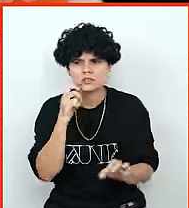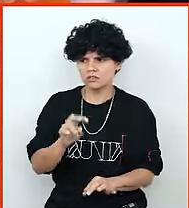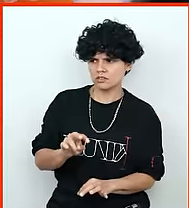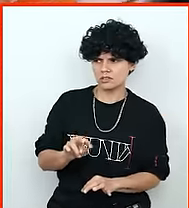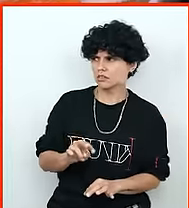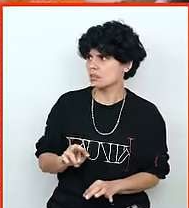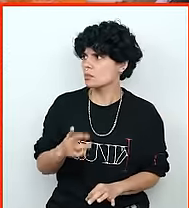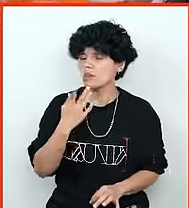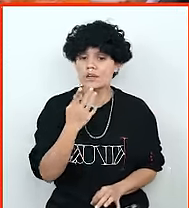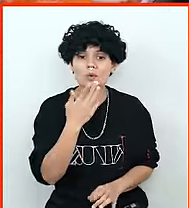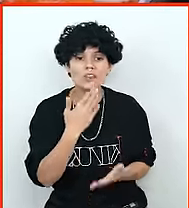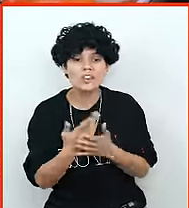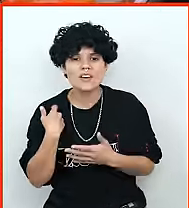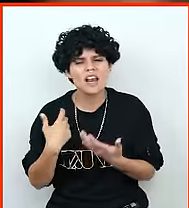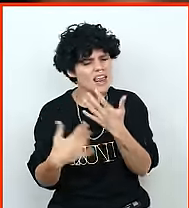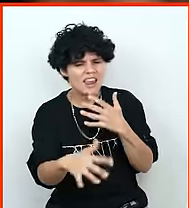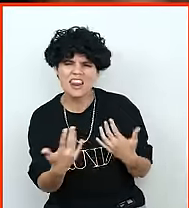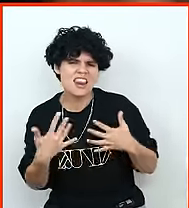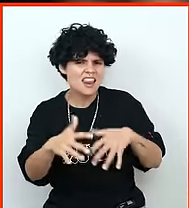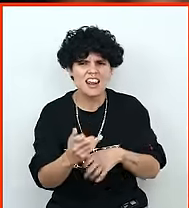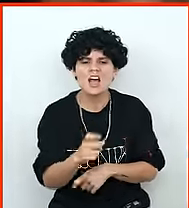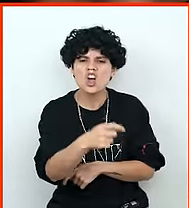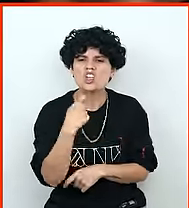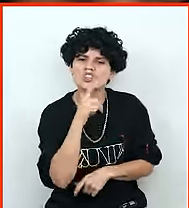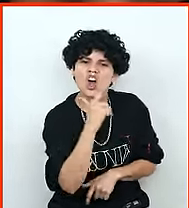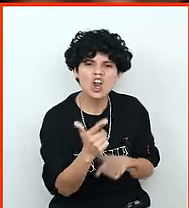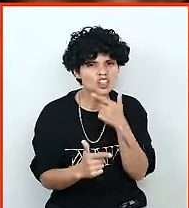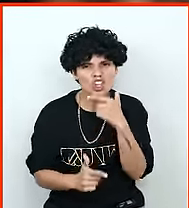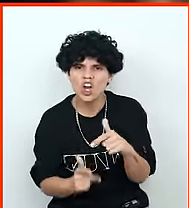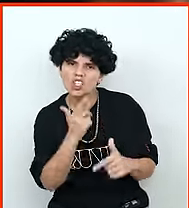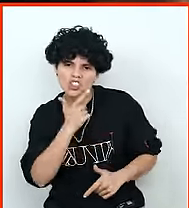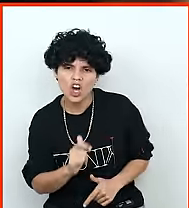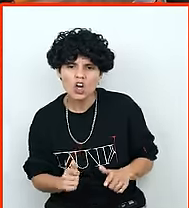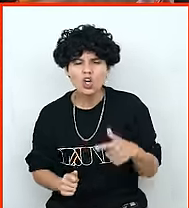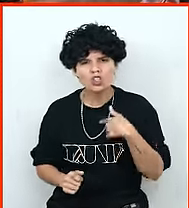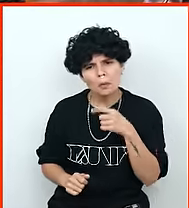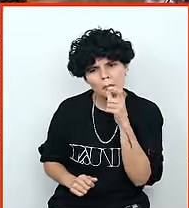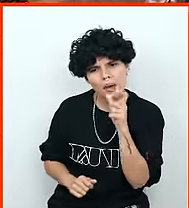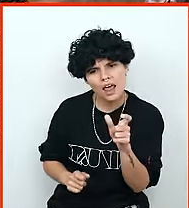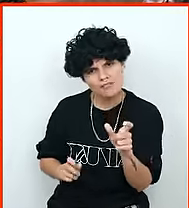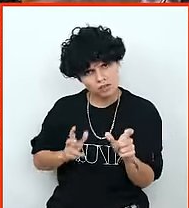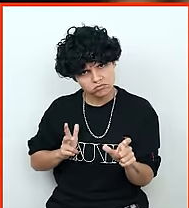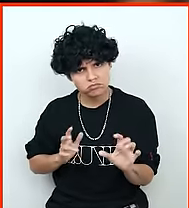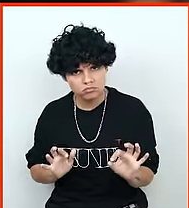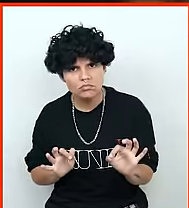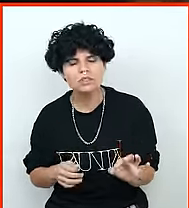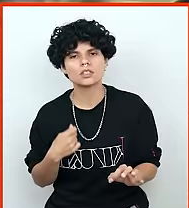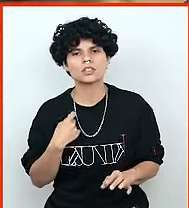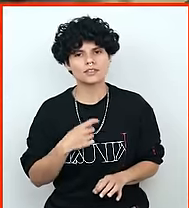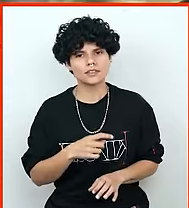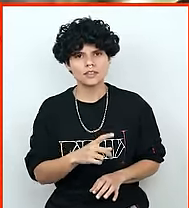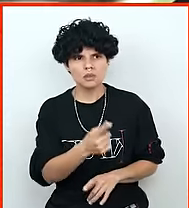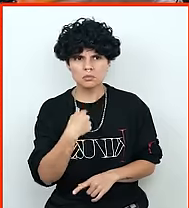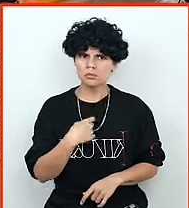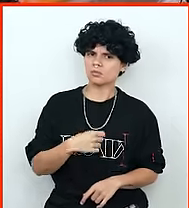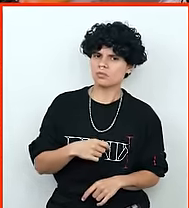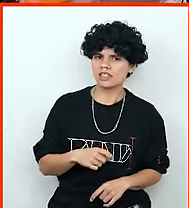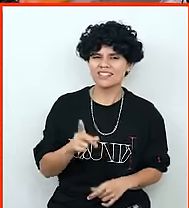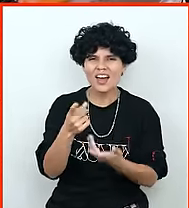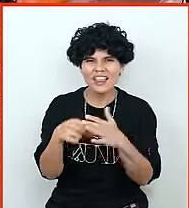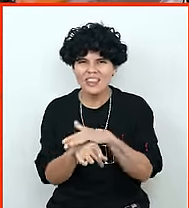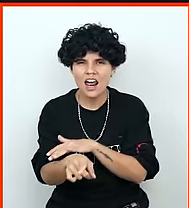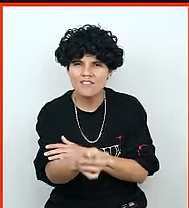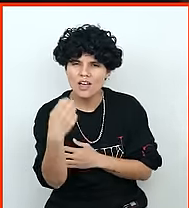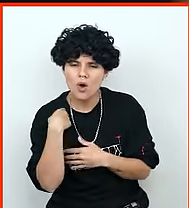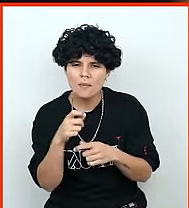siempre cuando estaba freestyleando trataba de... Porque todos estaban así como en la volada más de chores y weá, yo llegaba a freestylear pero ocupando... Porque me gusta el léxico igual, ¿cachai? Claro. Entonces, como